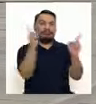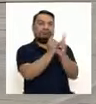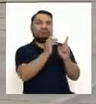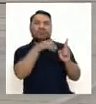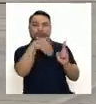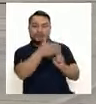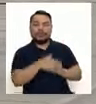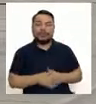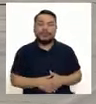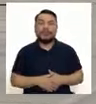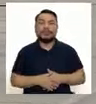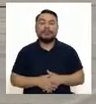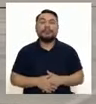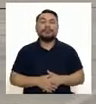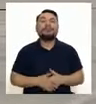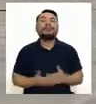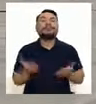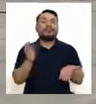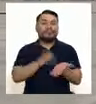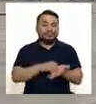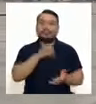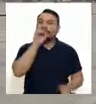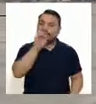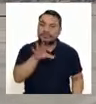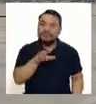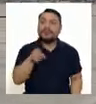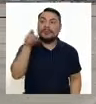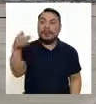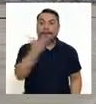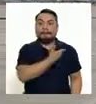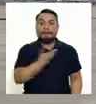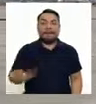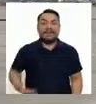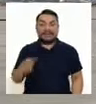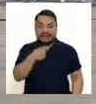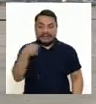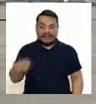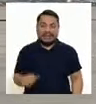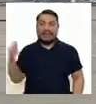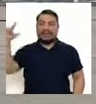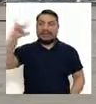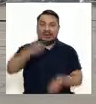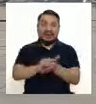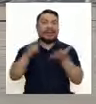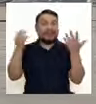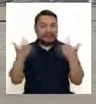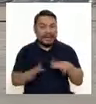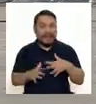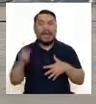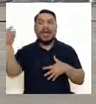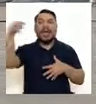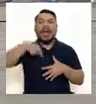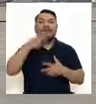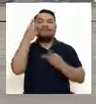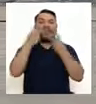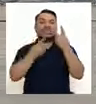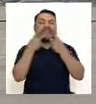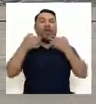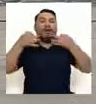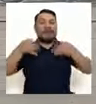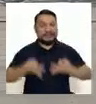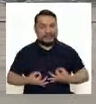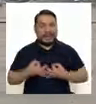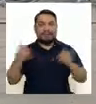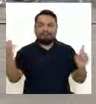Boluarte. Reiteramos, es una visita oficial, es lo que se nos ha informado. Por